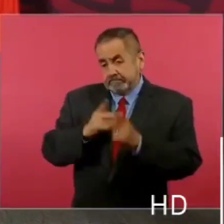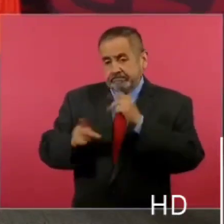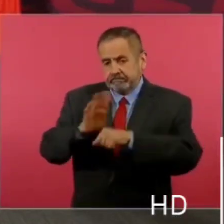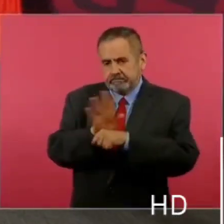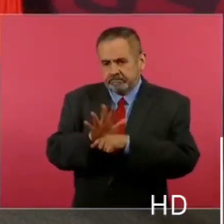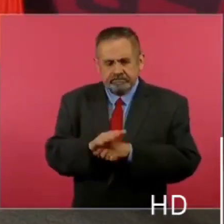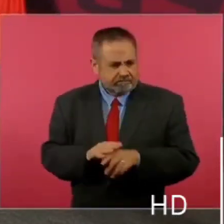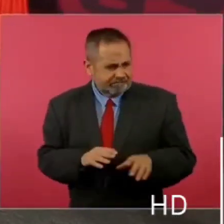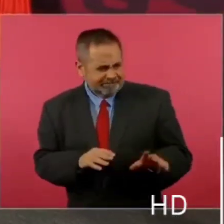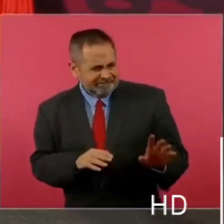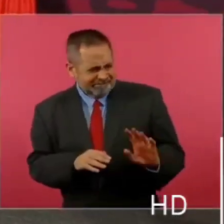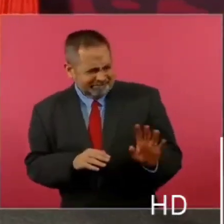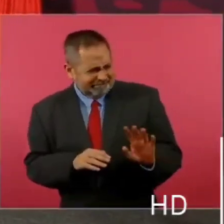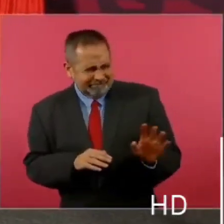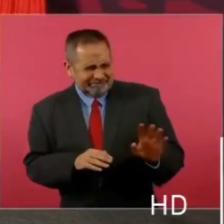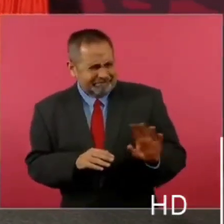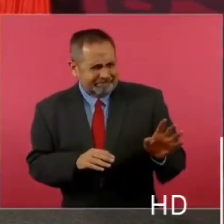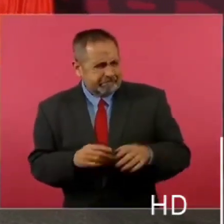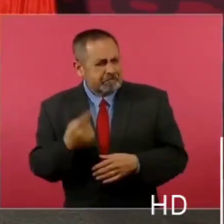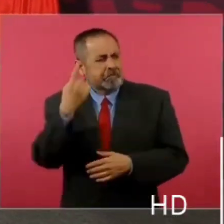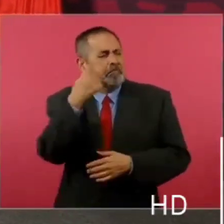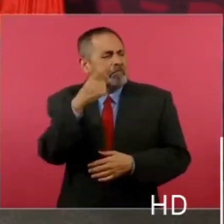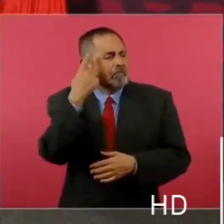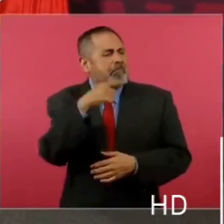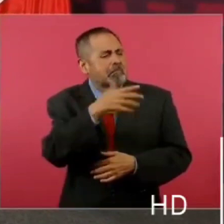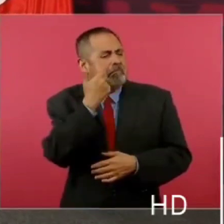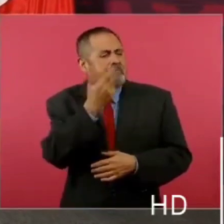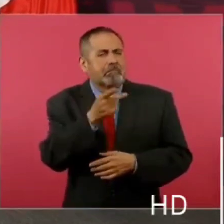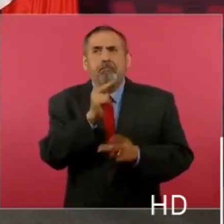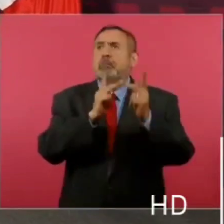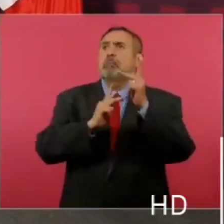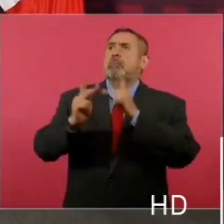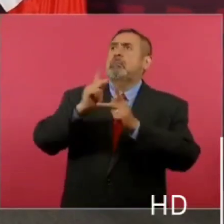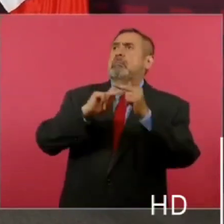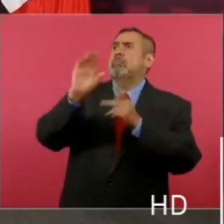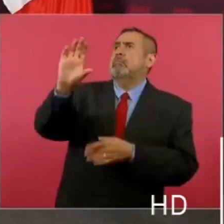¿Y para qué querían esos créditos?